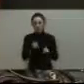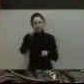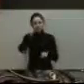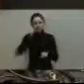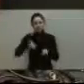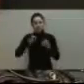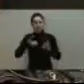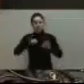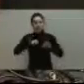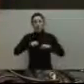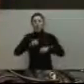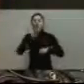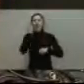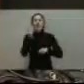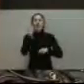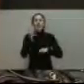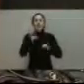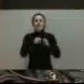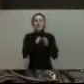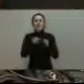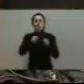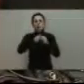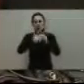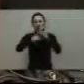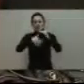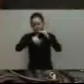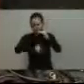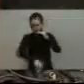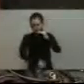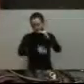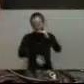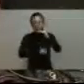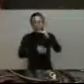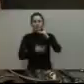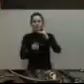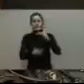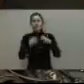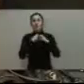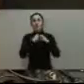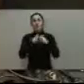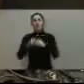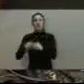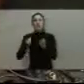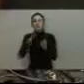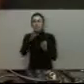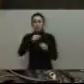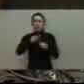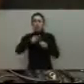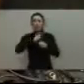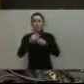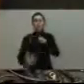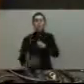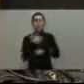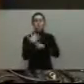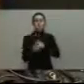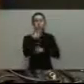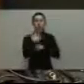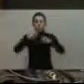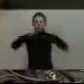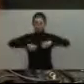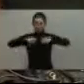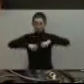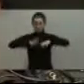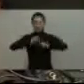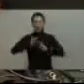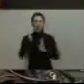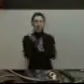los mismos, los dragados. También se realizarán reparaciones de instalaciones que han sido dañadas por los temporales al objeto de dejar estas infraestructuras